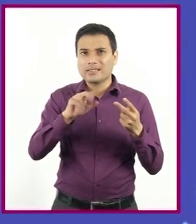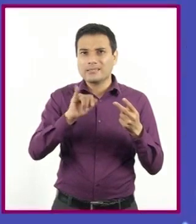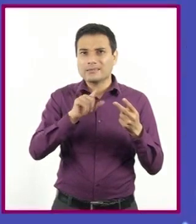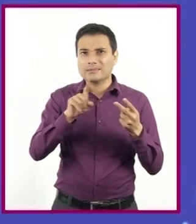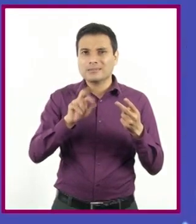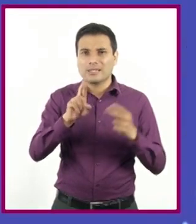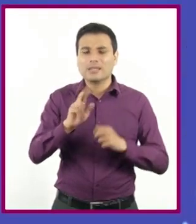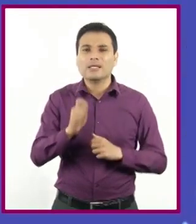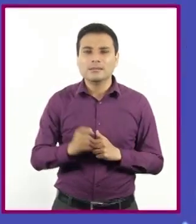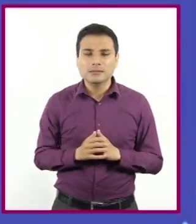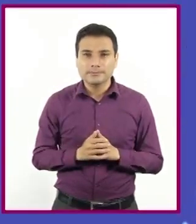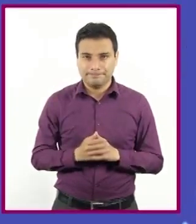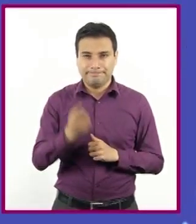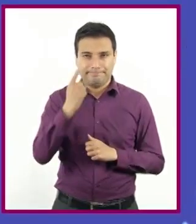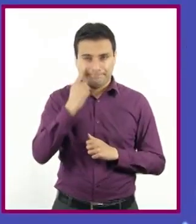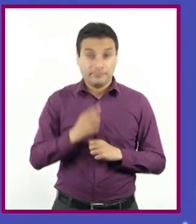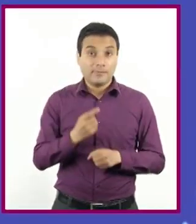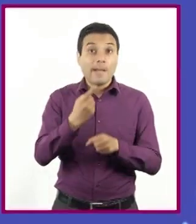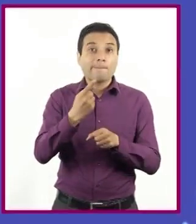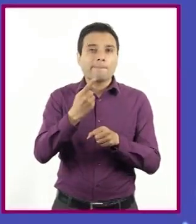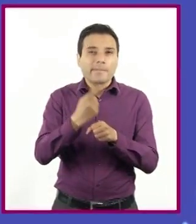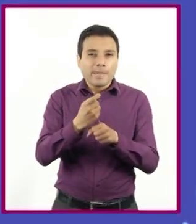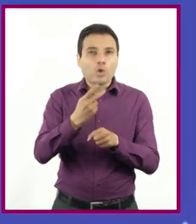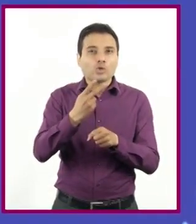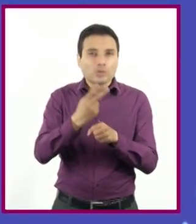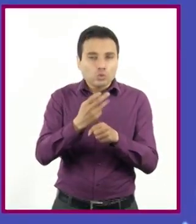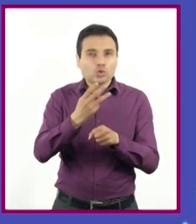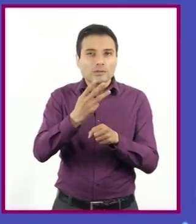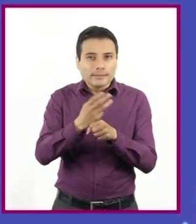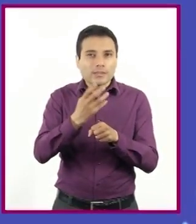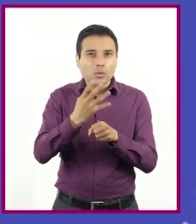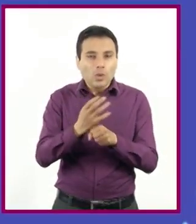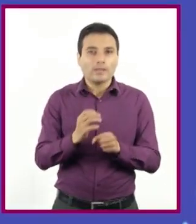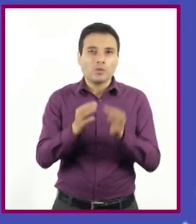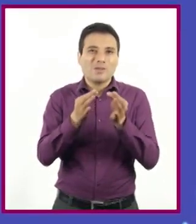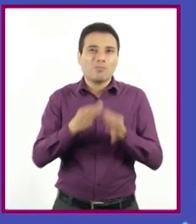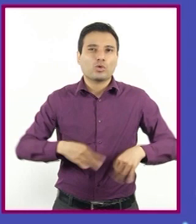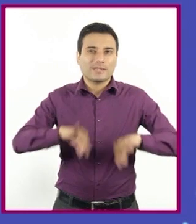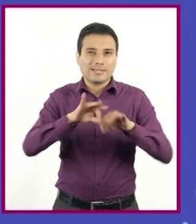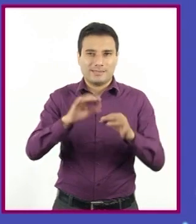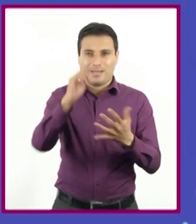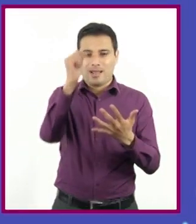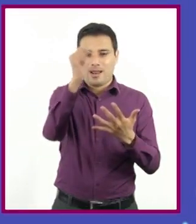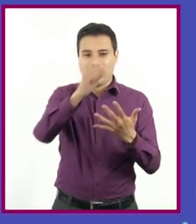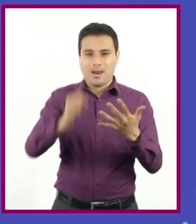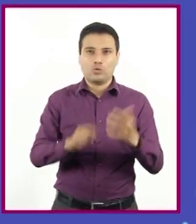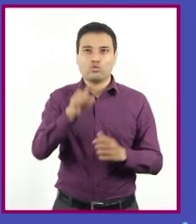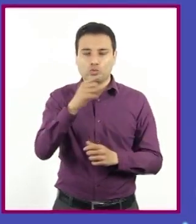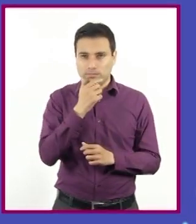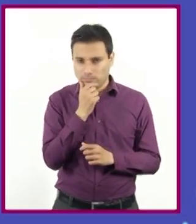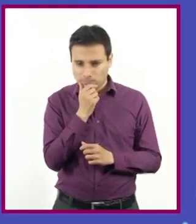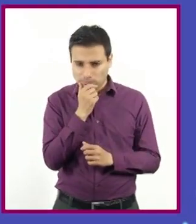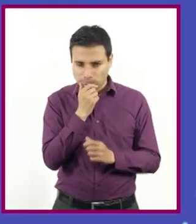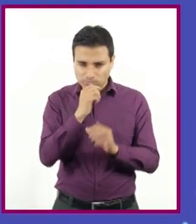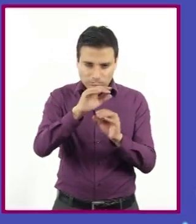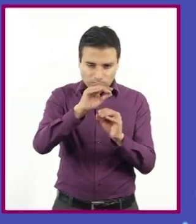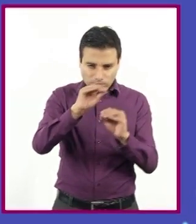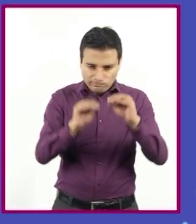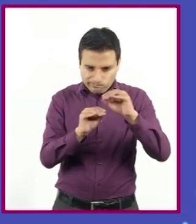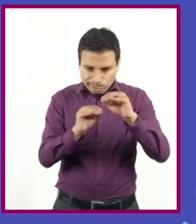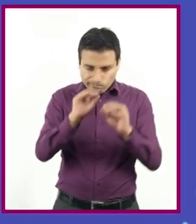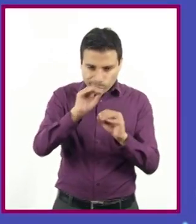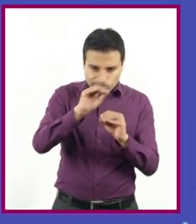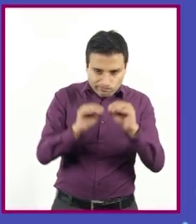colocar en orden de importancia los conceptos, es decir, debes decidir cuál es la